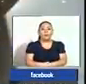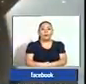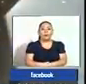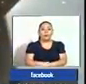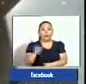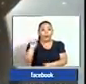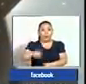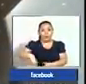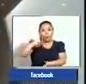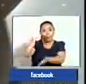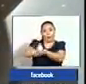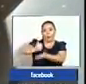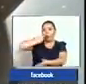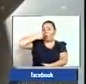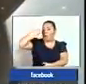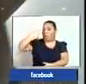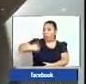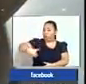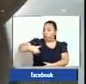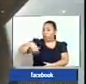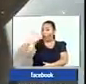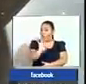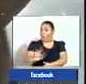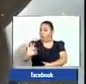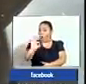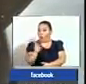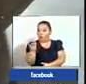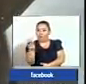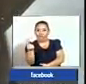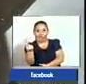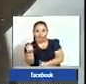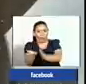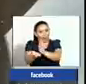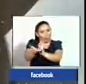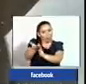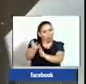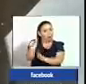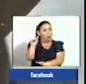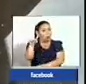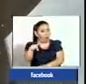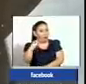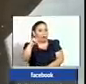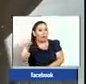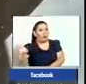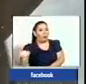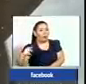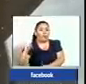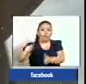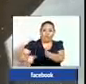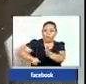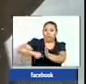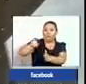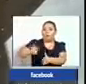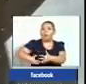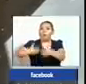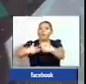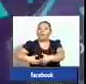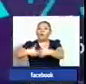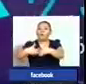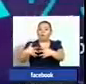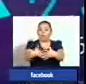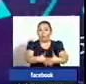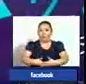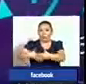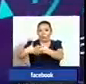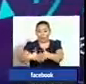Apple, la mayor compañía del mundo por capitalización bursátil, se ha convertido este jueves en la primera empresa estadounidense cotizada